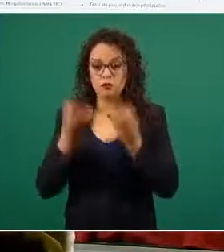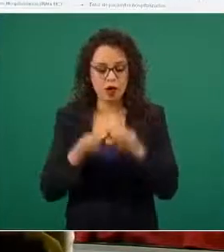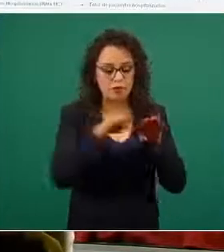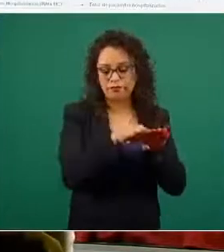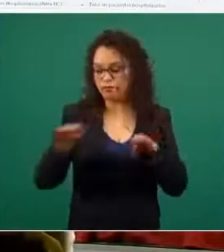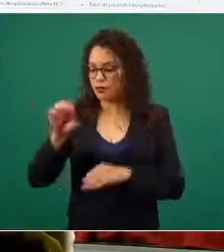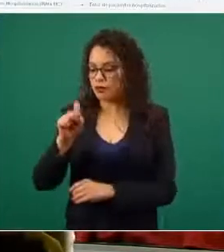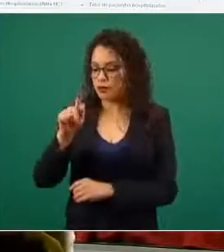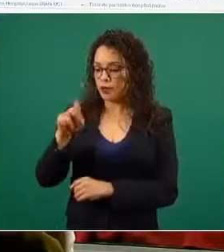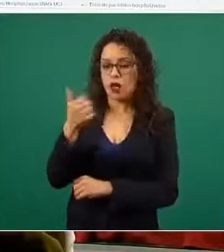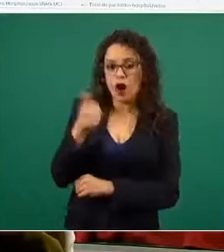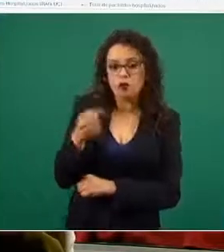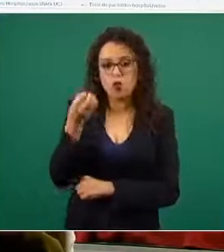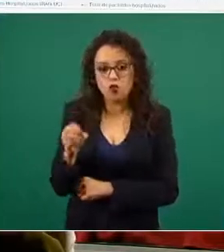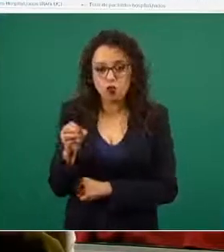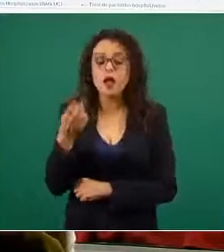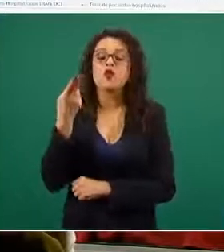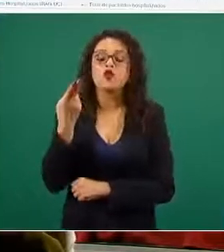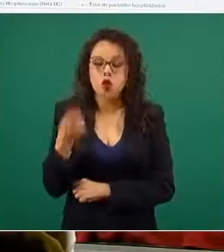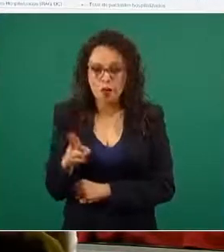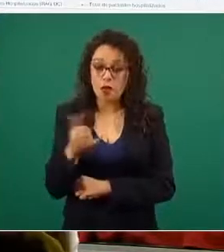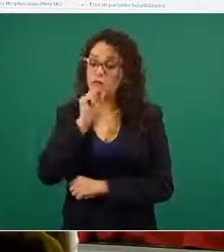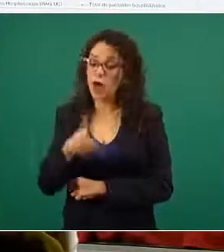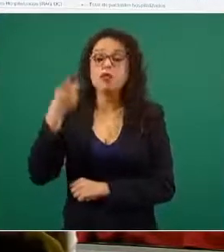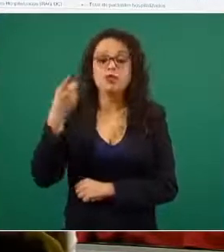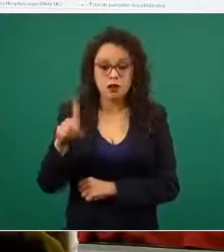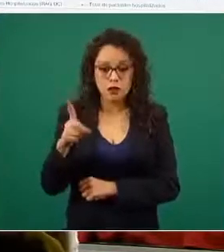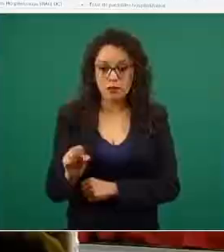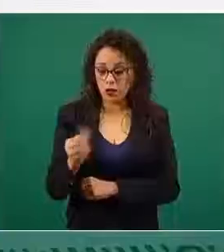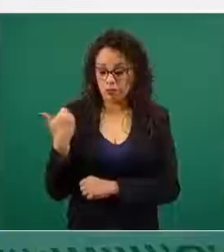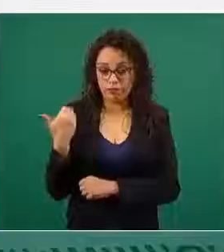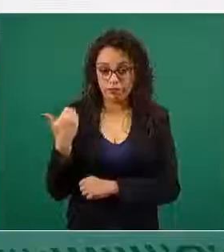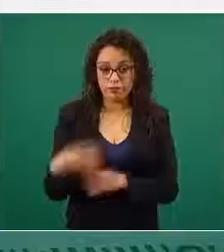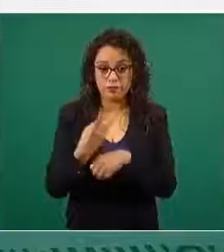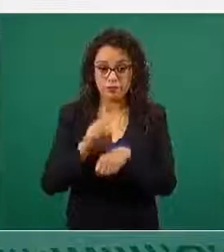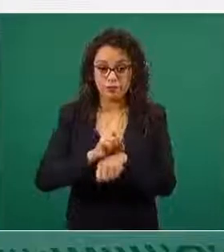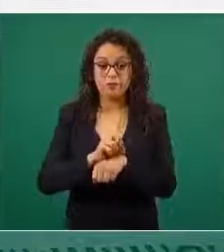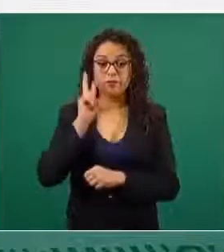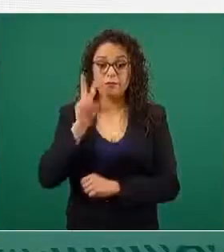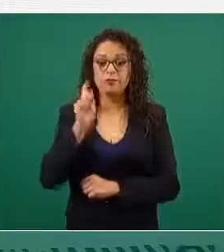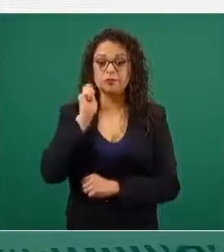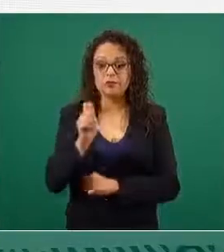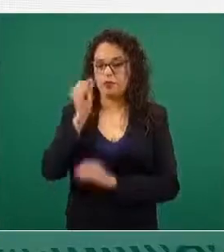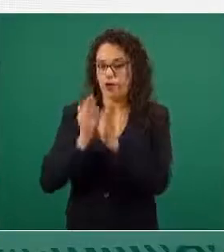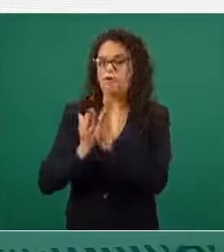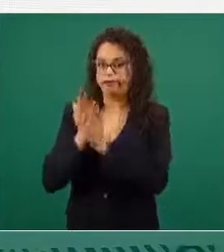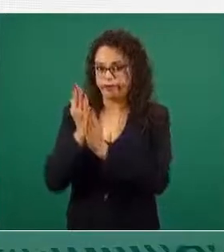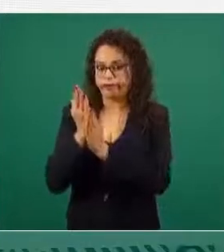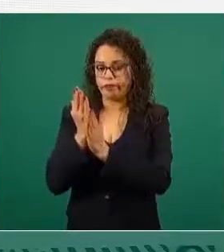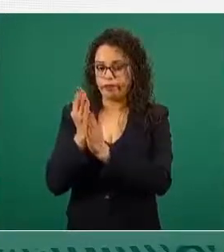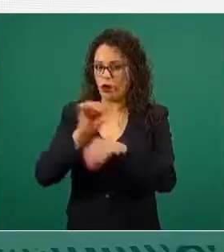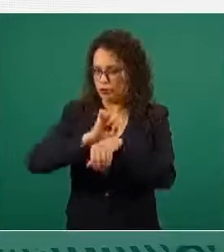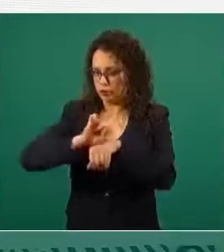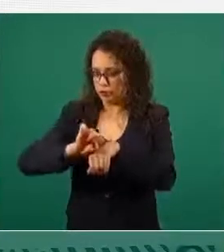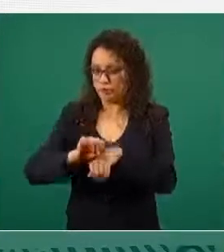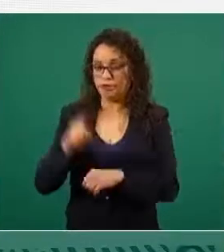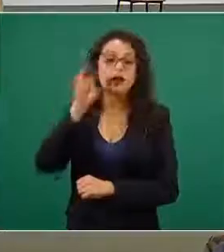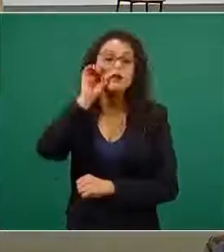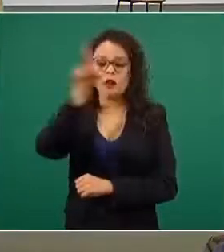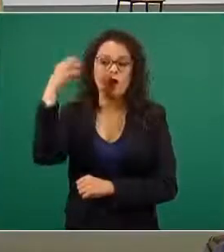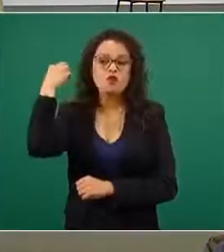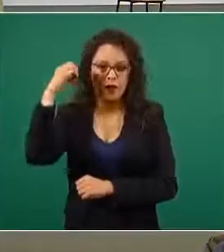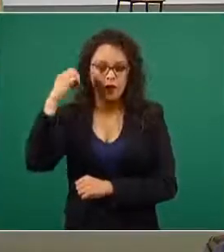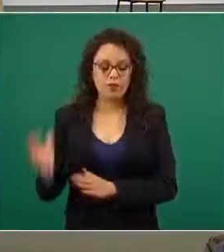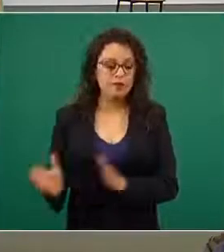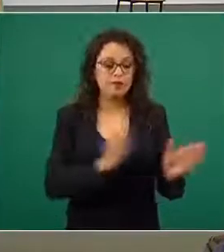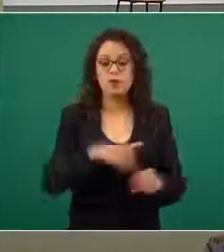meseta durante todo agosto, septiembre, octubre y noviembre y diciembre. Recientemente, en los últimos 14 días, una ligera tendencia de ascenso. Semáforo naranja en Oaxaca. La siguiente,